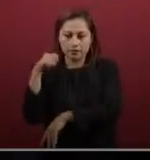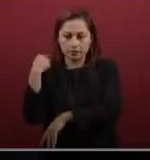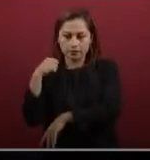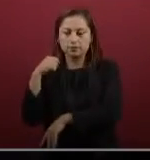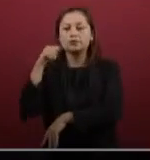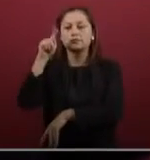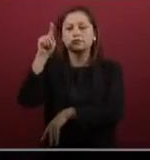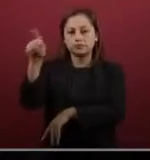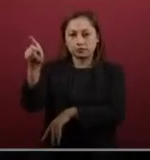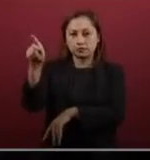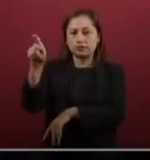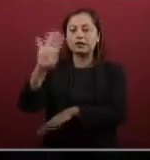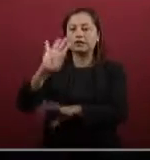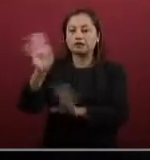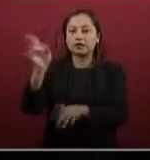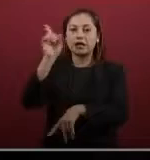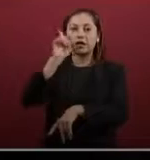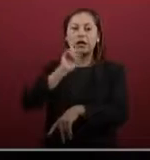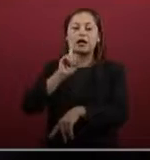la secretaria, es un ejemplo,